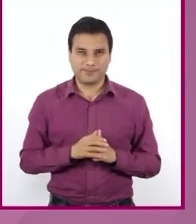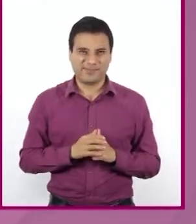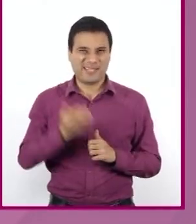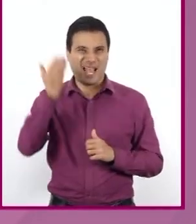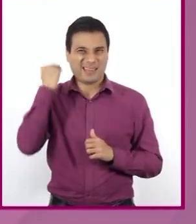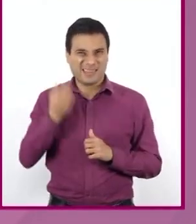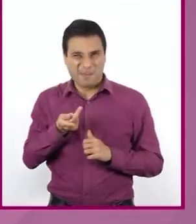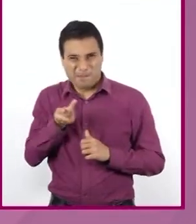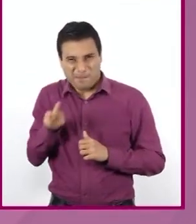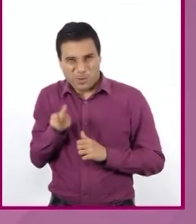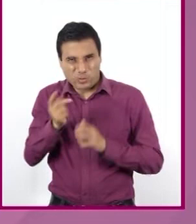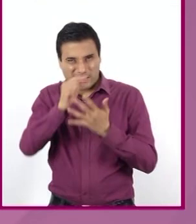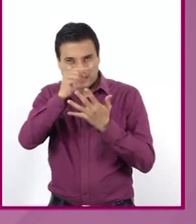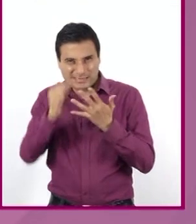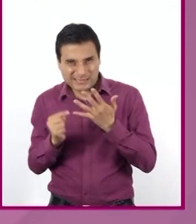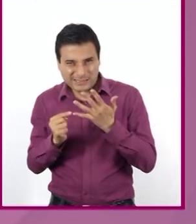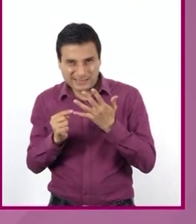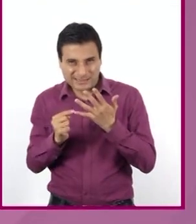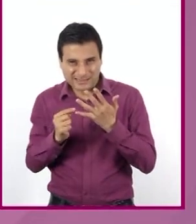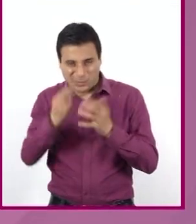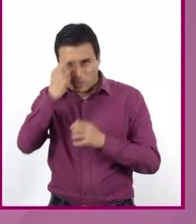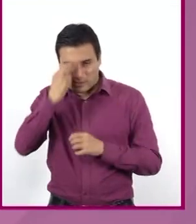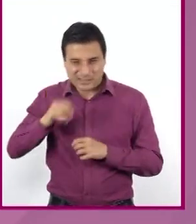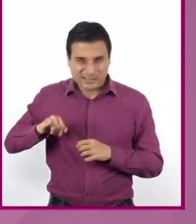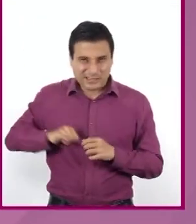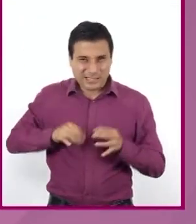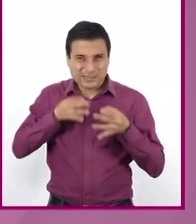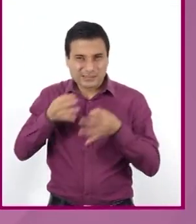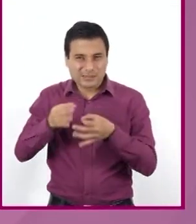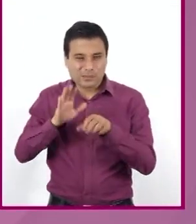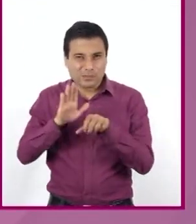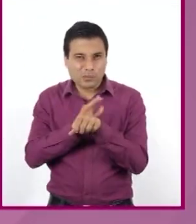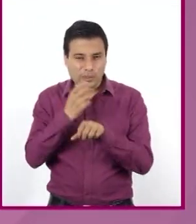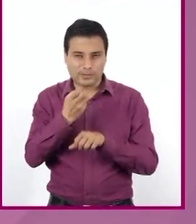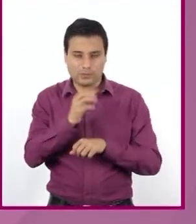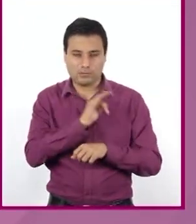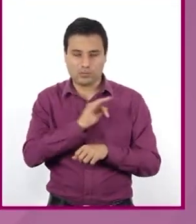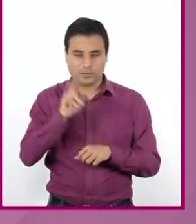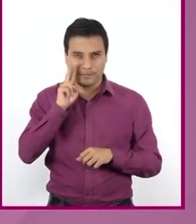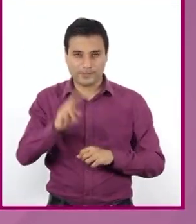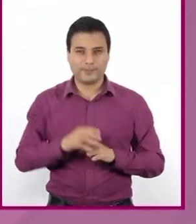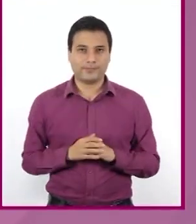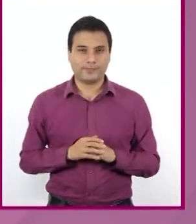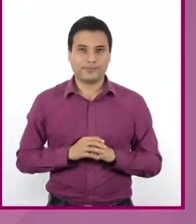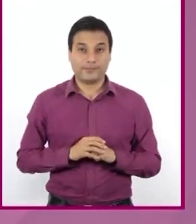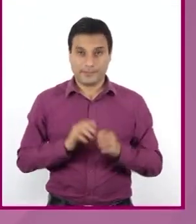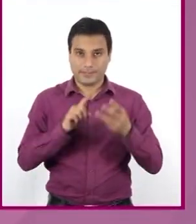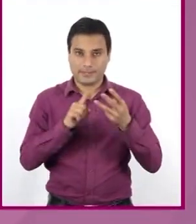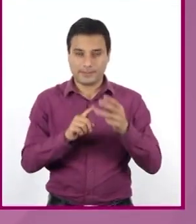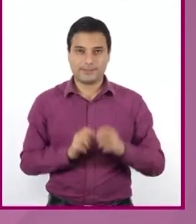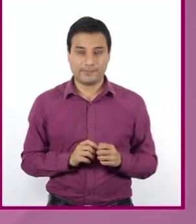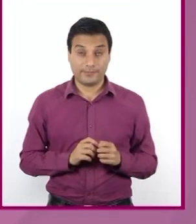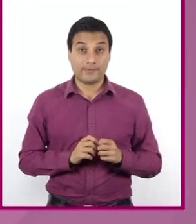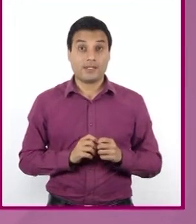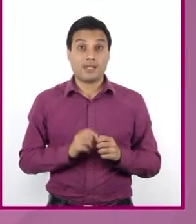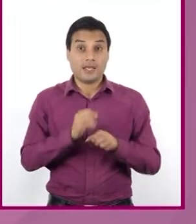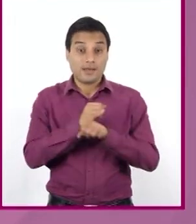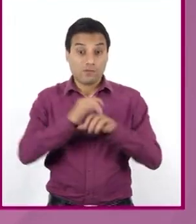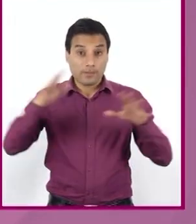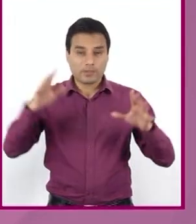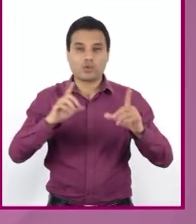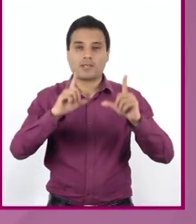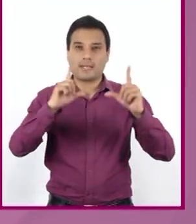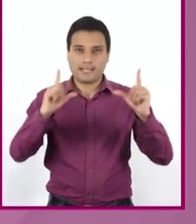guían el interés de su investigación. 3. Hacer una reseña o resumen de la información que han